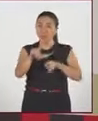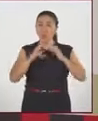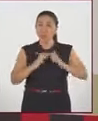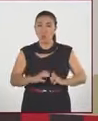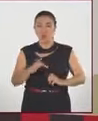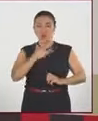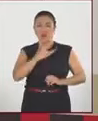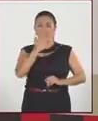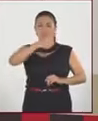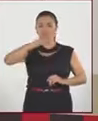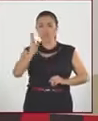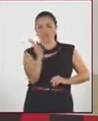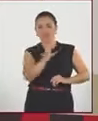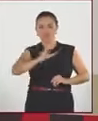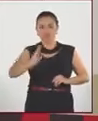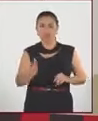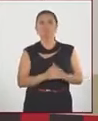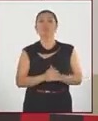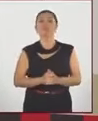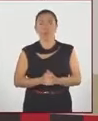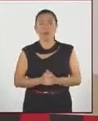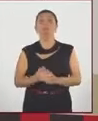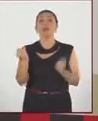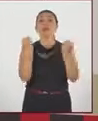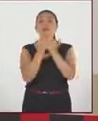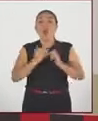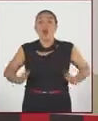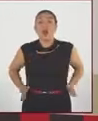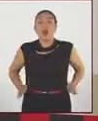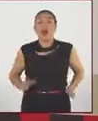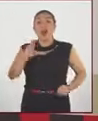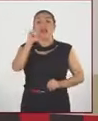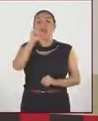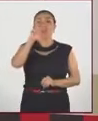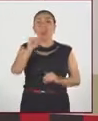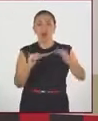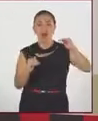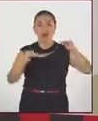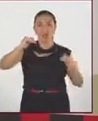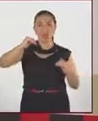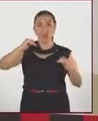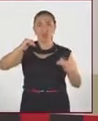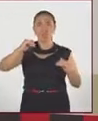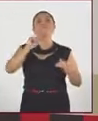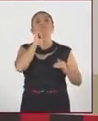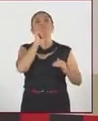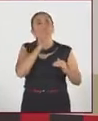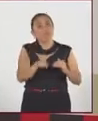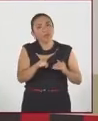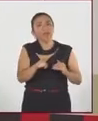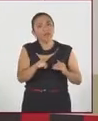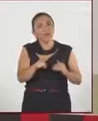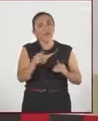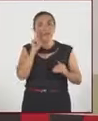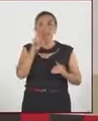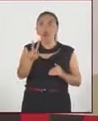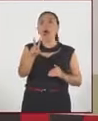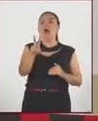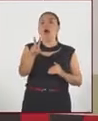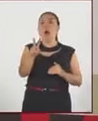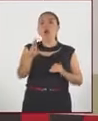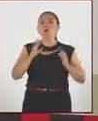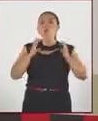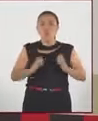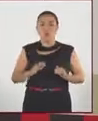la columna. El desnivel de las caderas también o de las crestas ilíacas, pues se aprecia, ¿no? Asimetría de